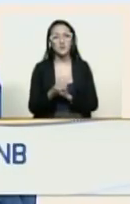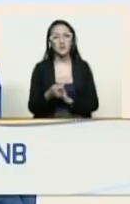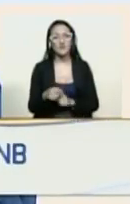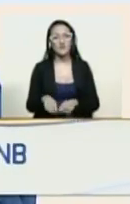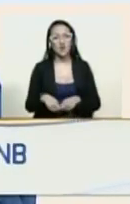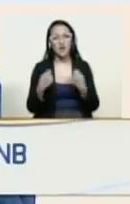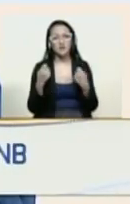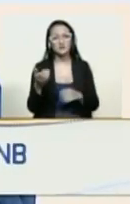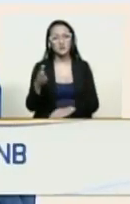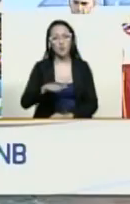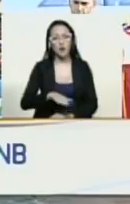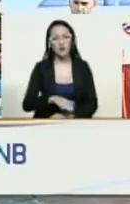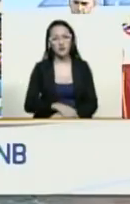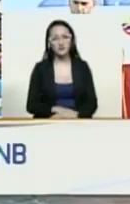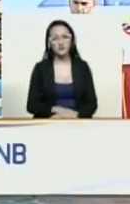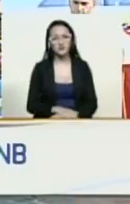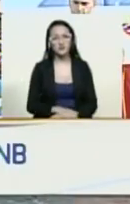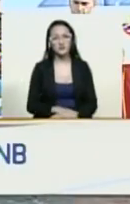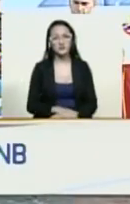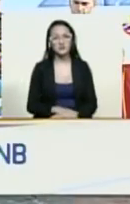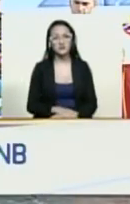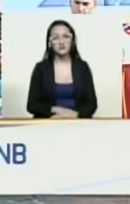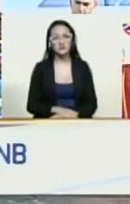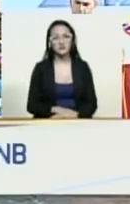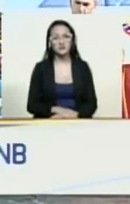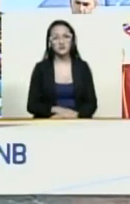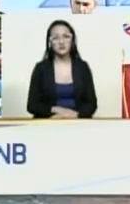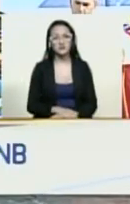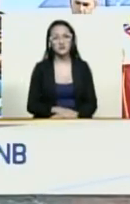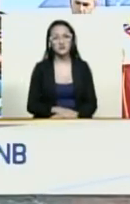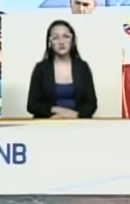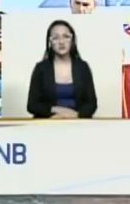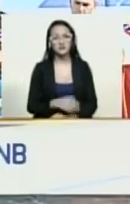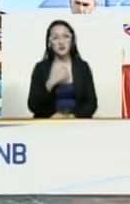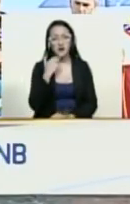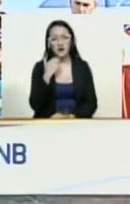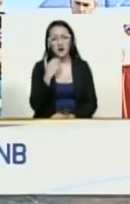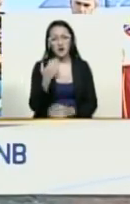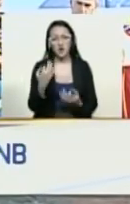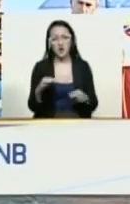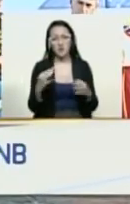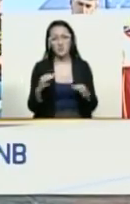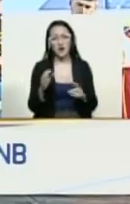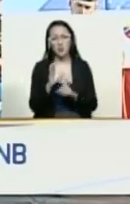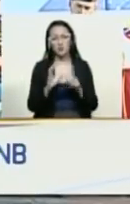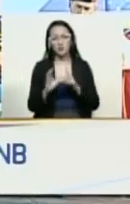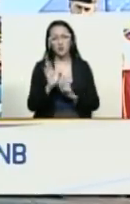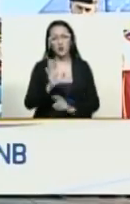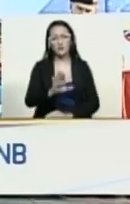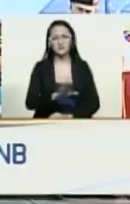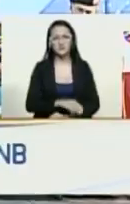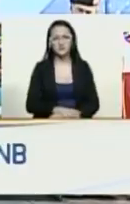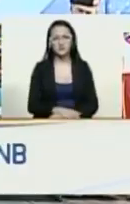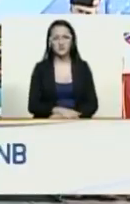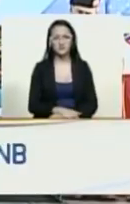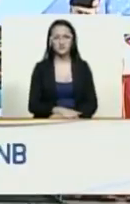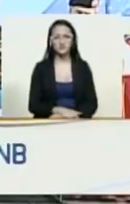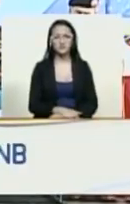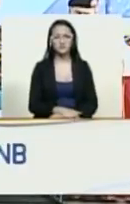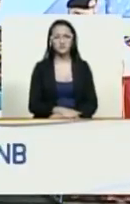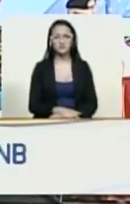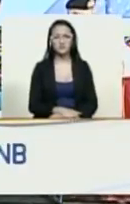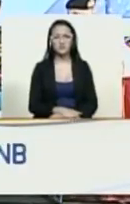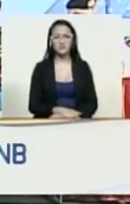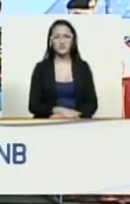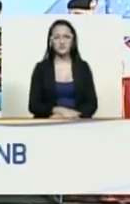muerte, el delito en algo normal, como parte de la cultura general, como